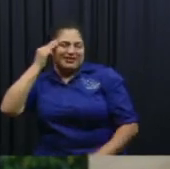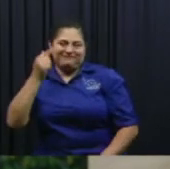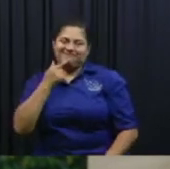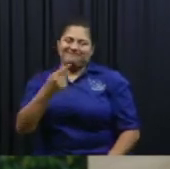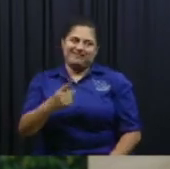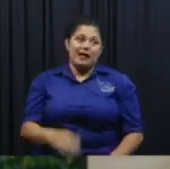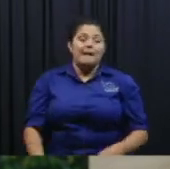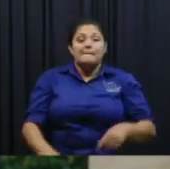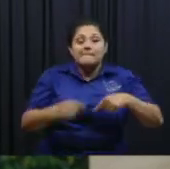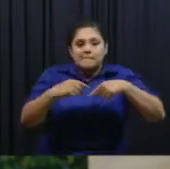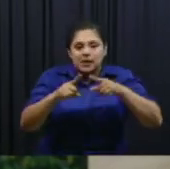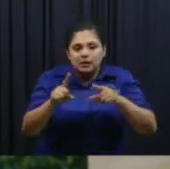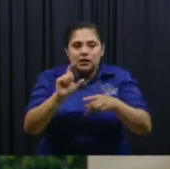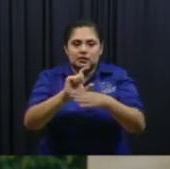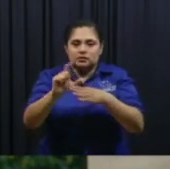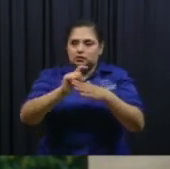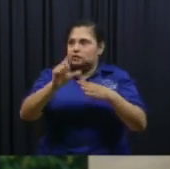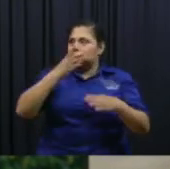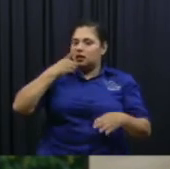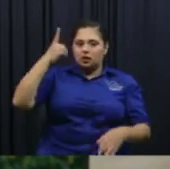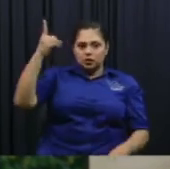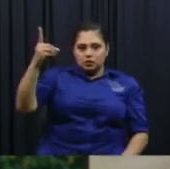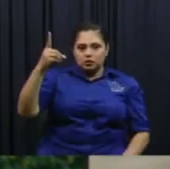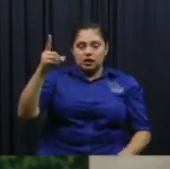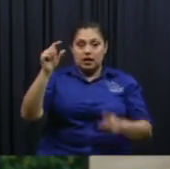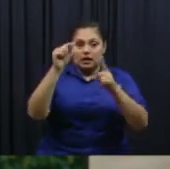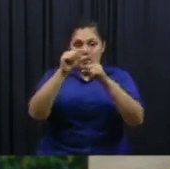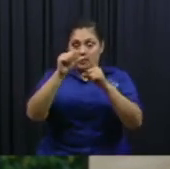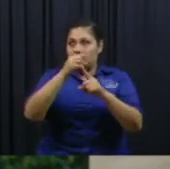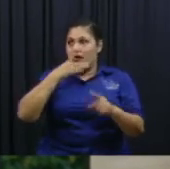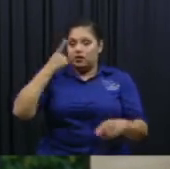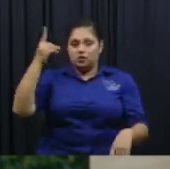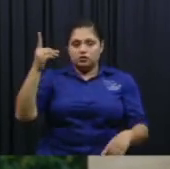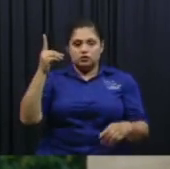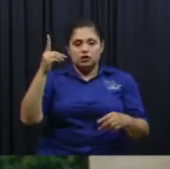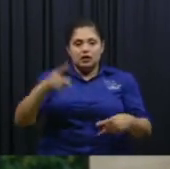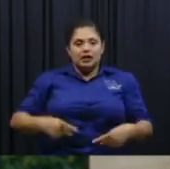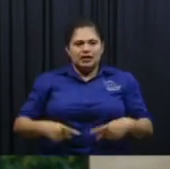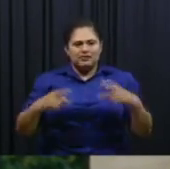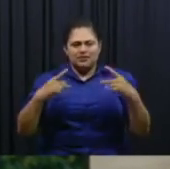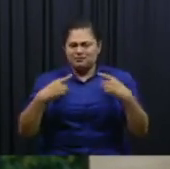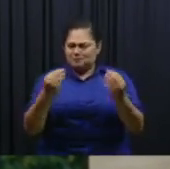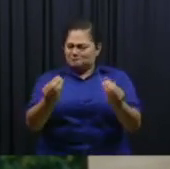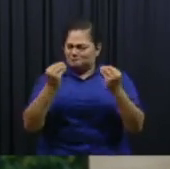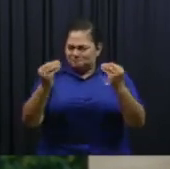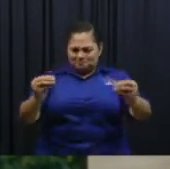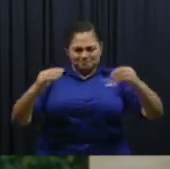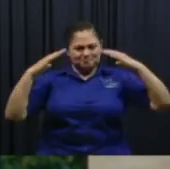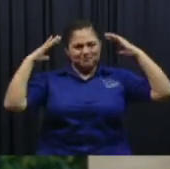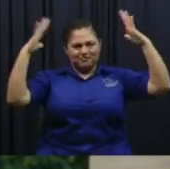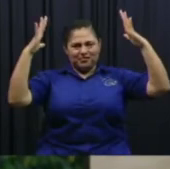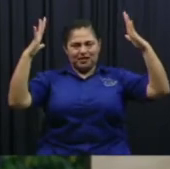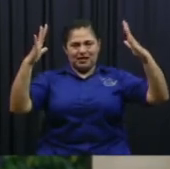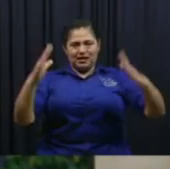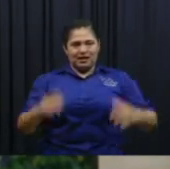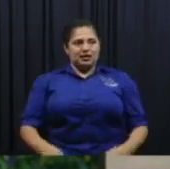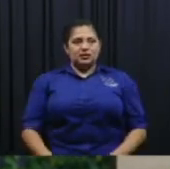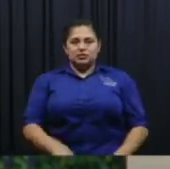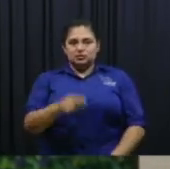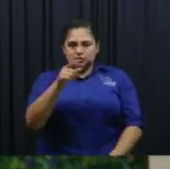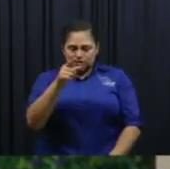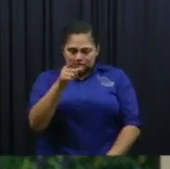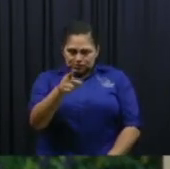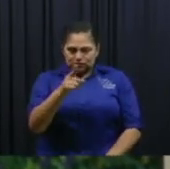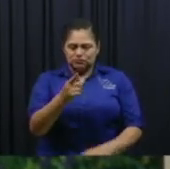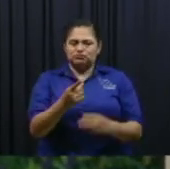pero en las cosas de Dios en la palabra de Dios que habite abundantemente hermano te va